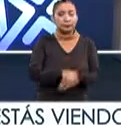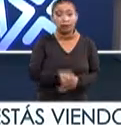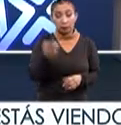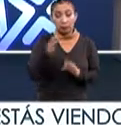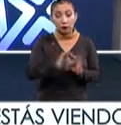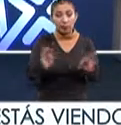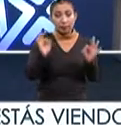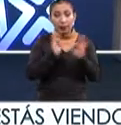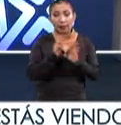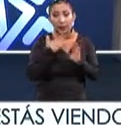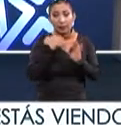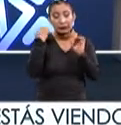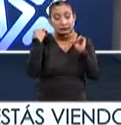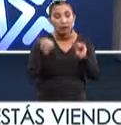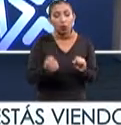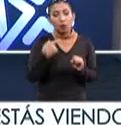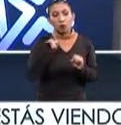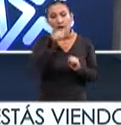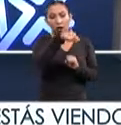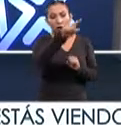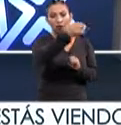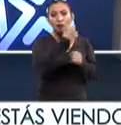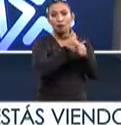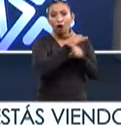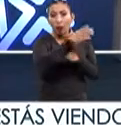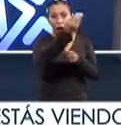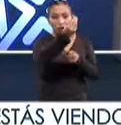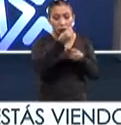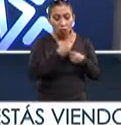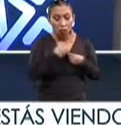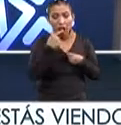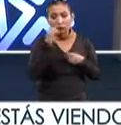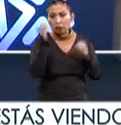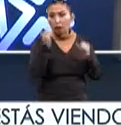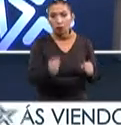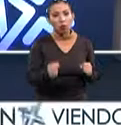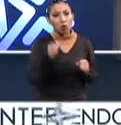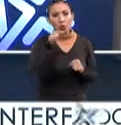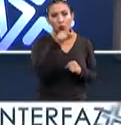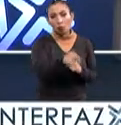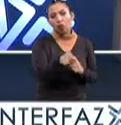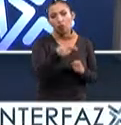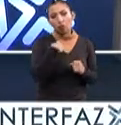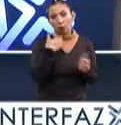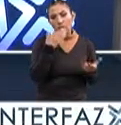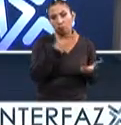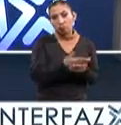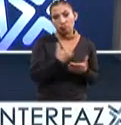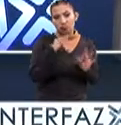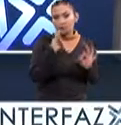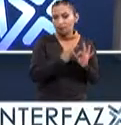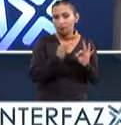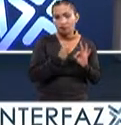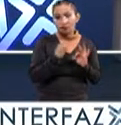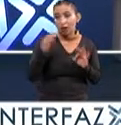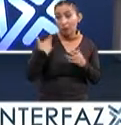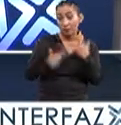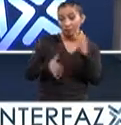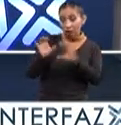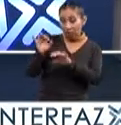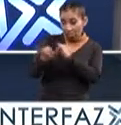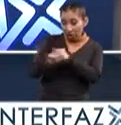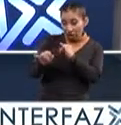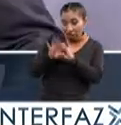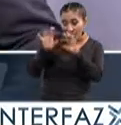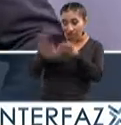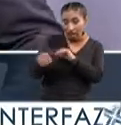eso es muy importante, tener la certidumbre, la certeza de que las fuentes a las cuales se está acudiendo es la adecuada, porque luego no